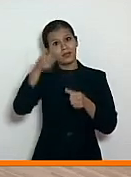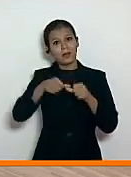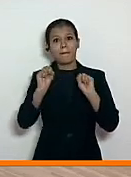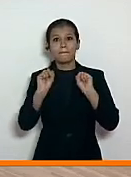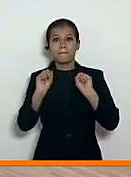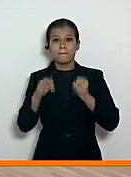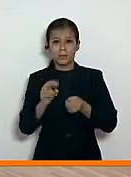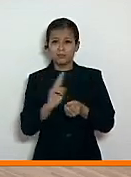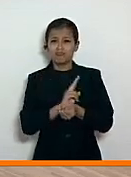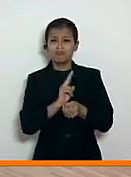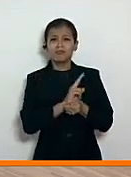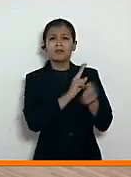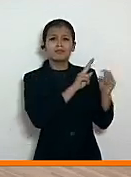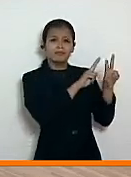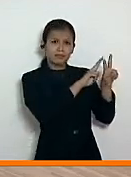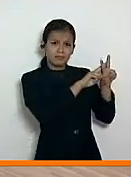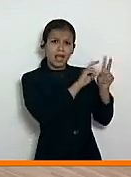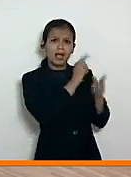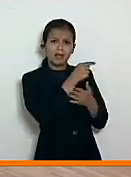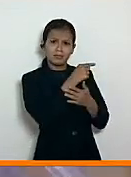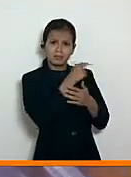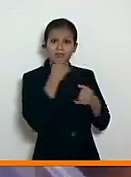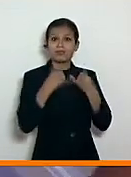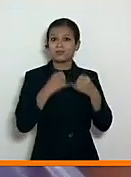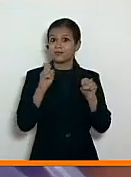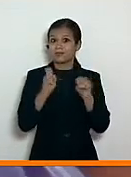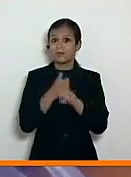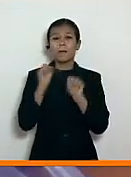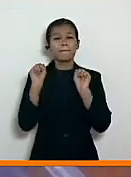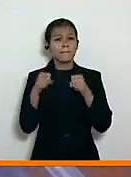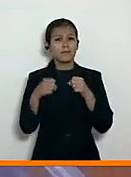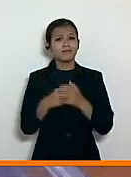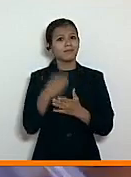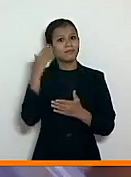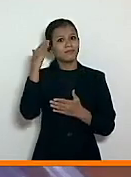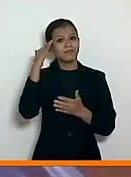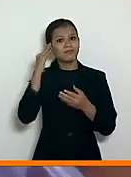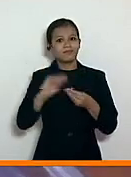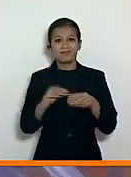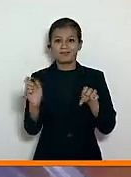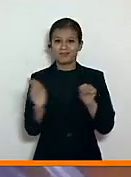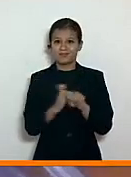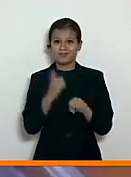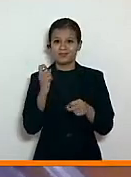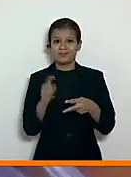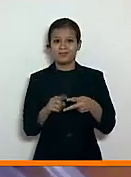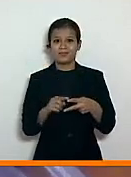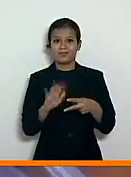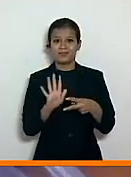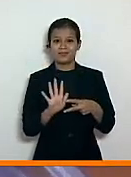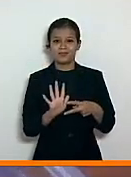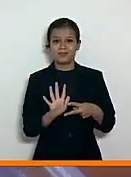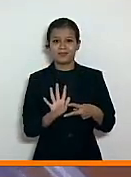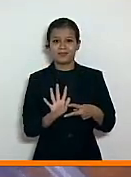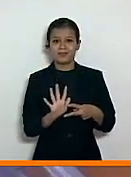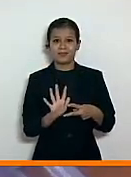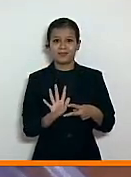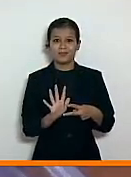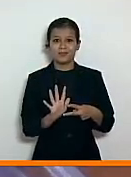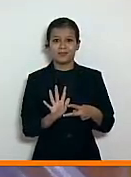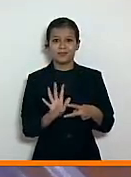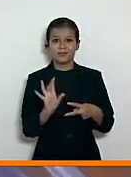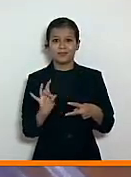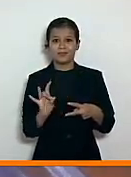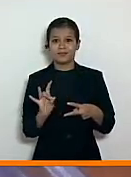utilizar la guía Catracha para que juegues y ganes. A lo Catracha viene su primer número ganador y su primer dígito. Este es el 5. Segundo dígito, este es el